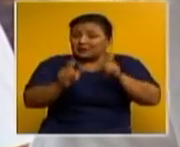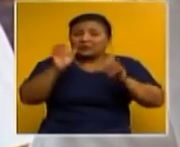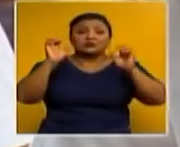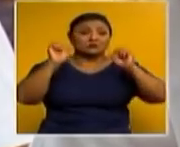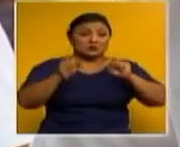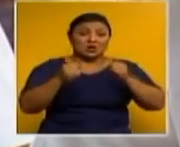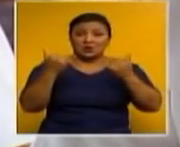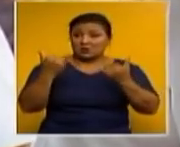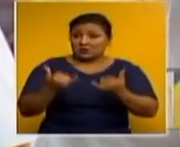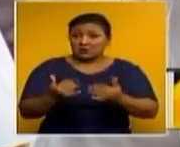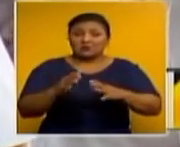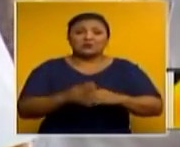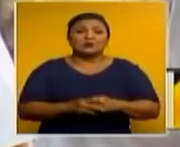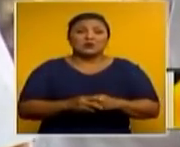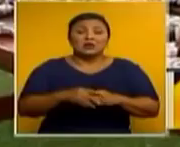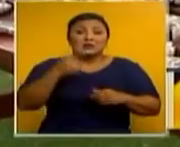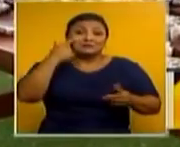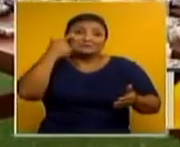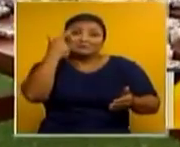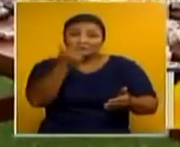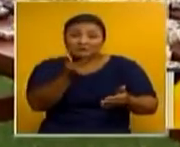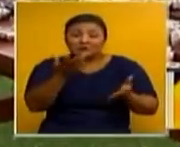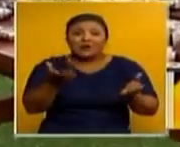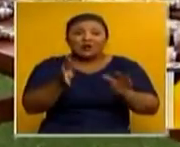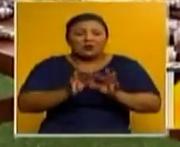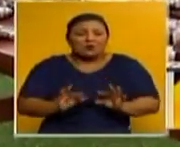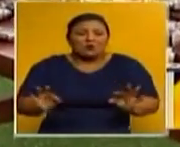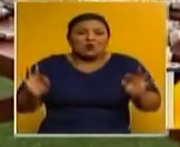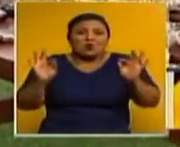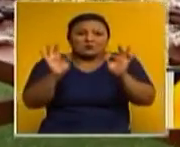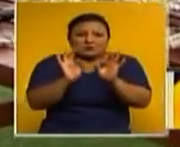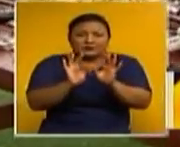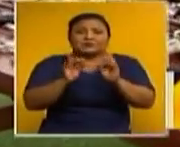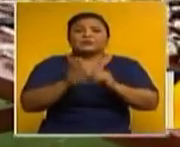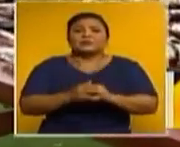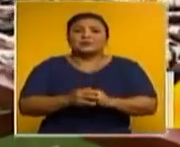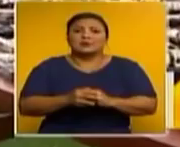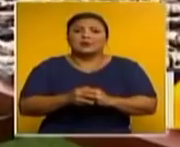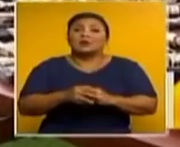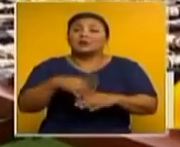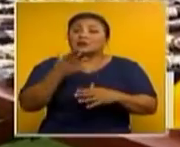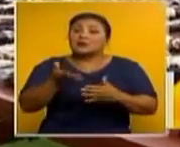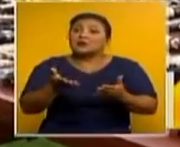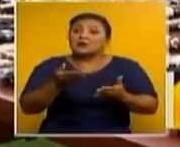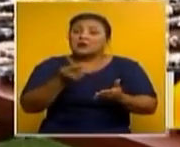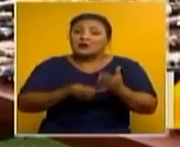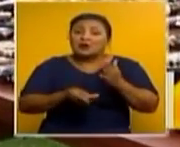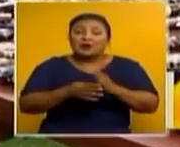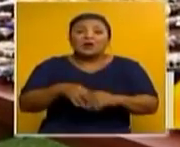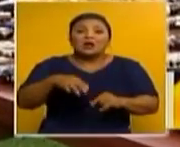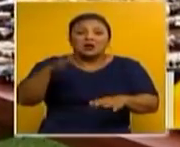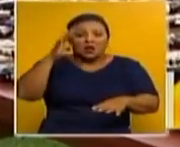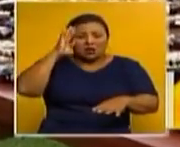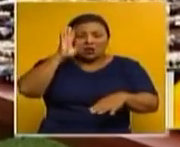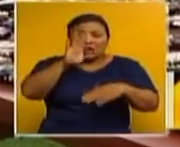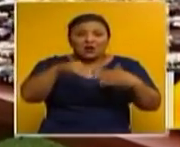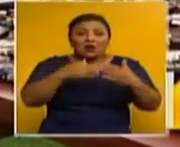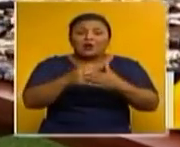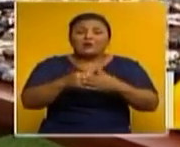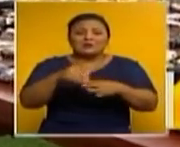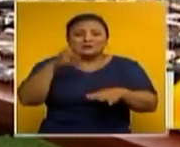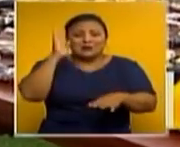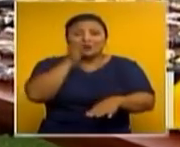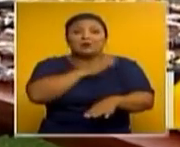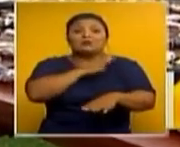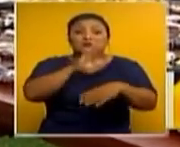día de hoy se dé cuenta la importancia del aporte que el Comando Conjunto de las Fuerzas